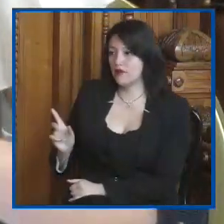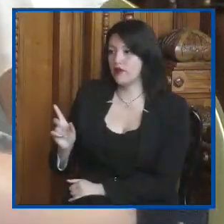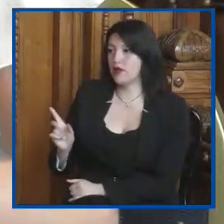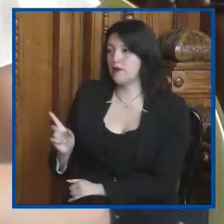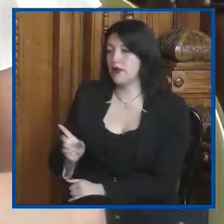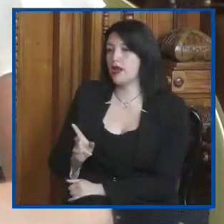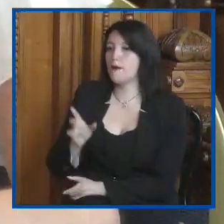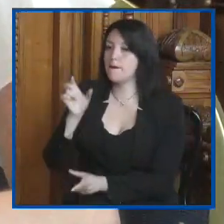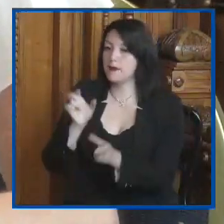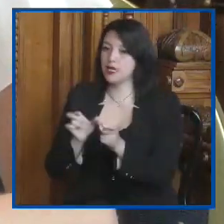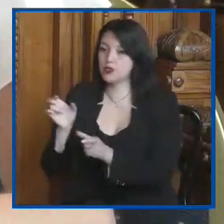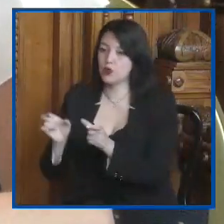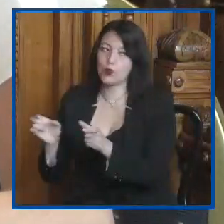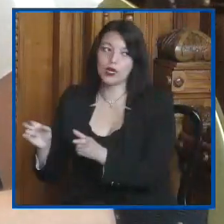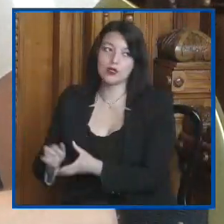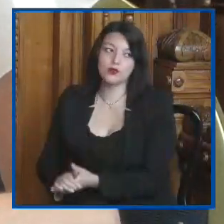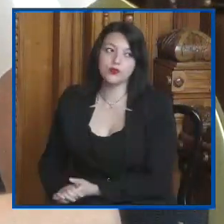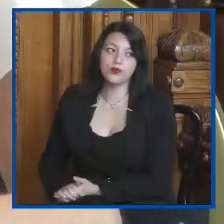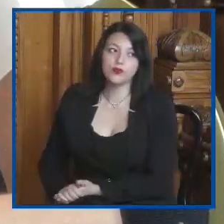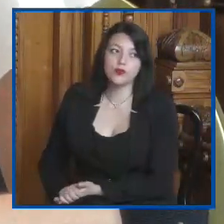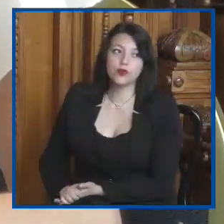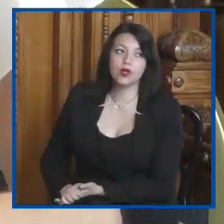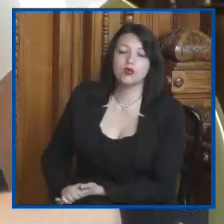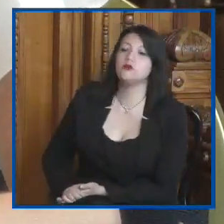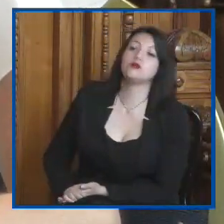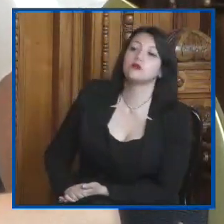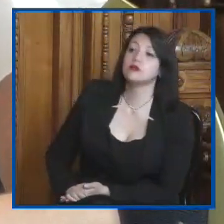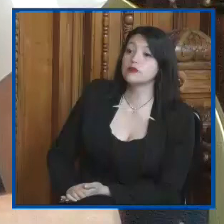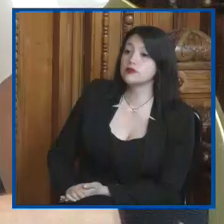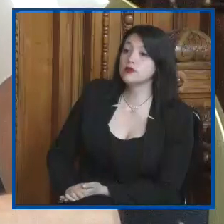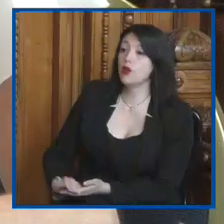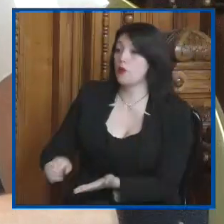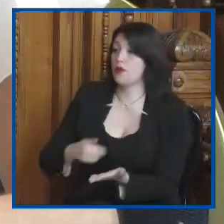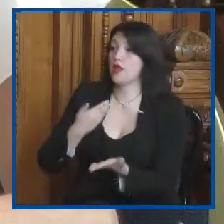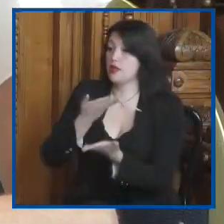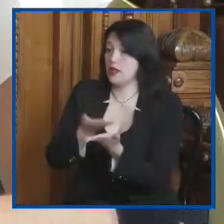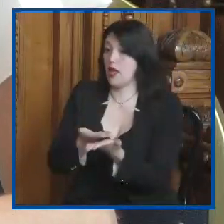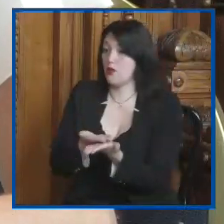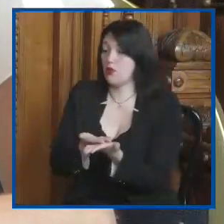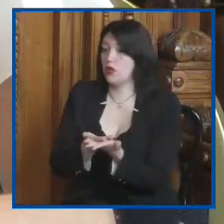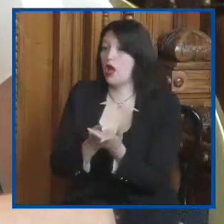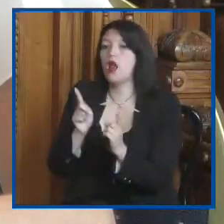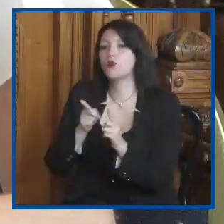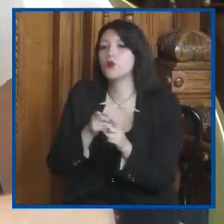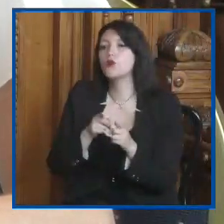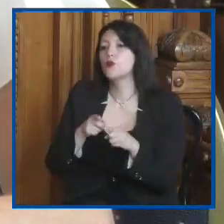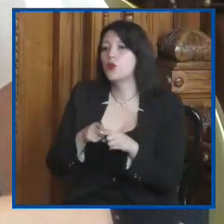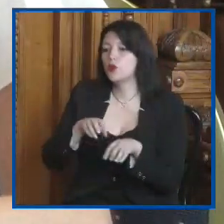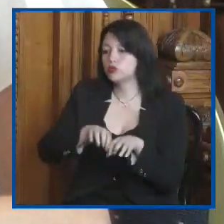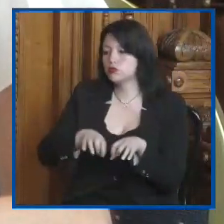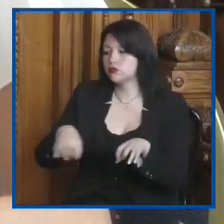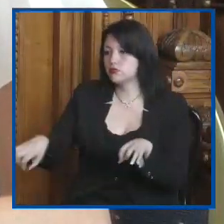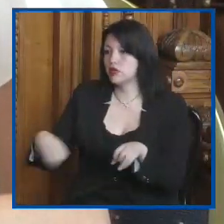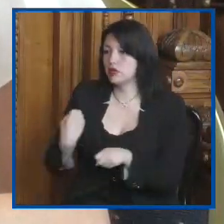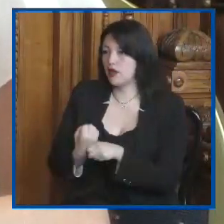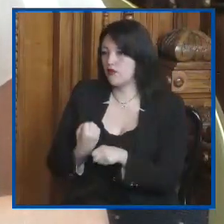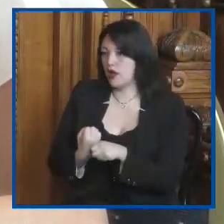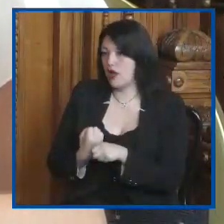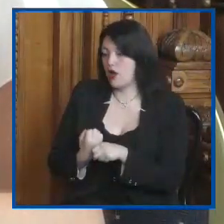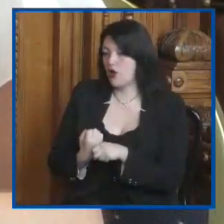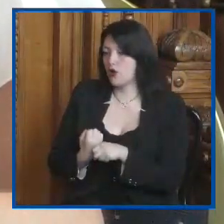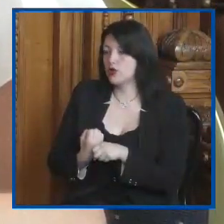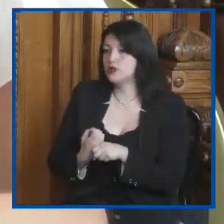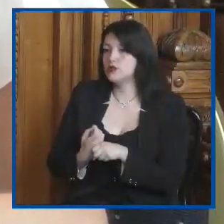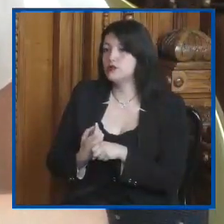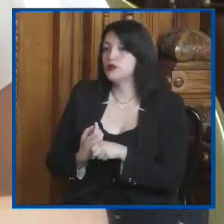para el ciudadano. Así, como les digo, nos planteamos algunos ejes de trabajo. Estos ejes